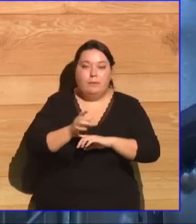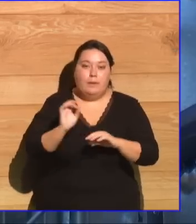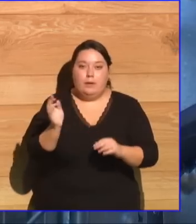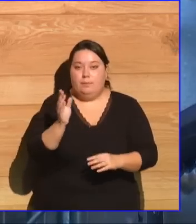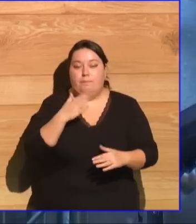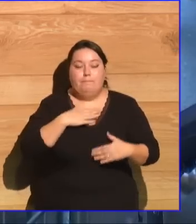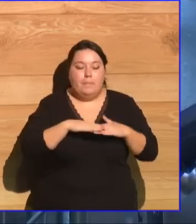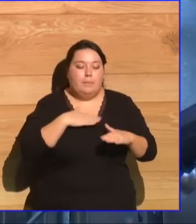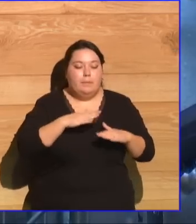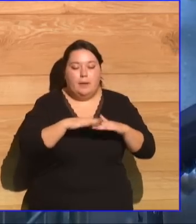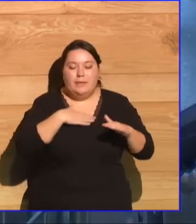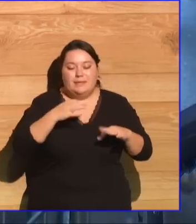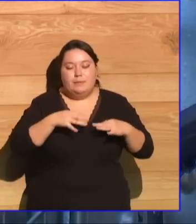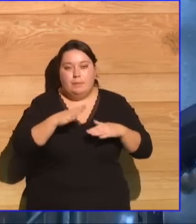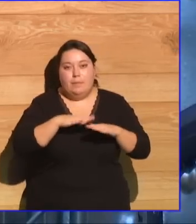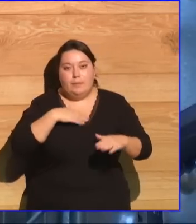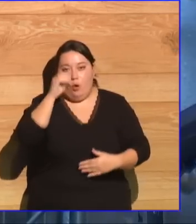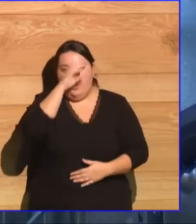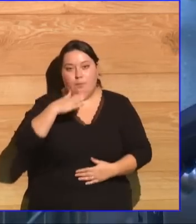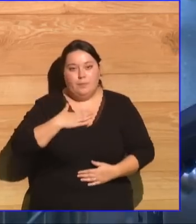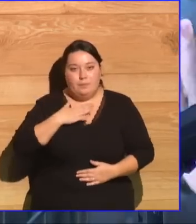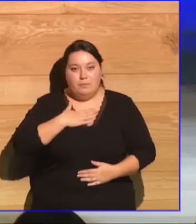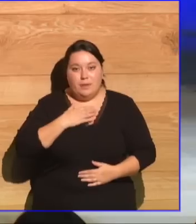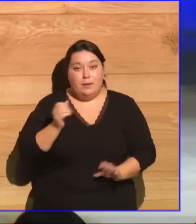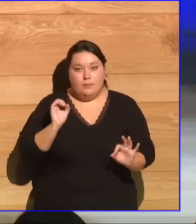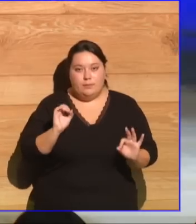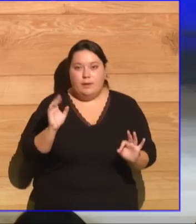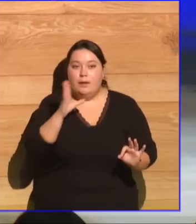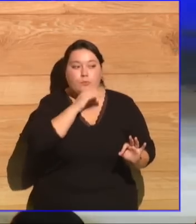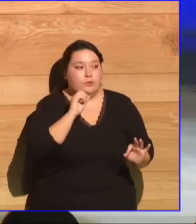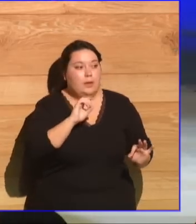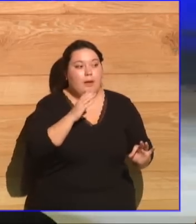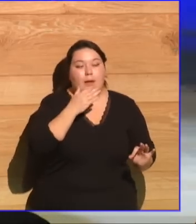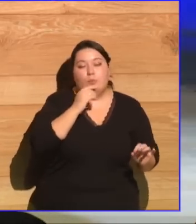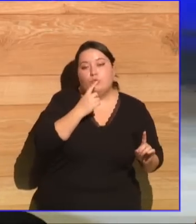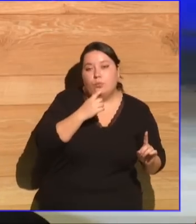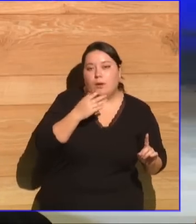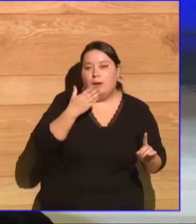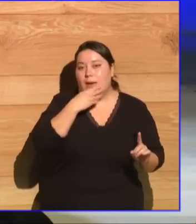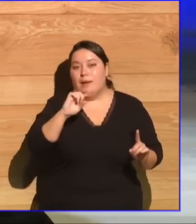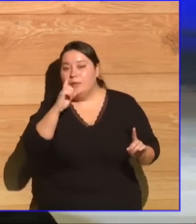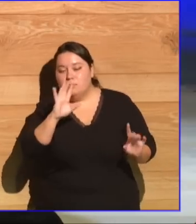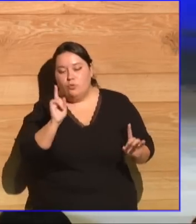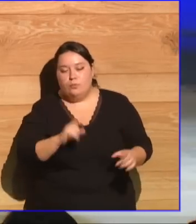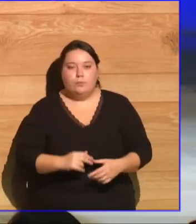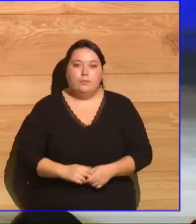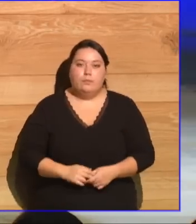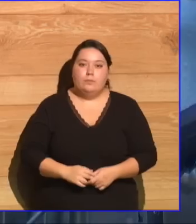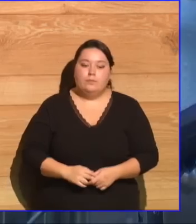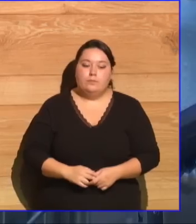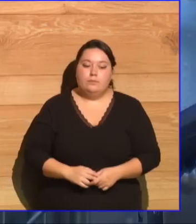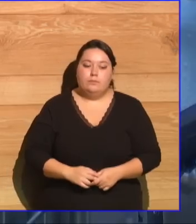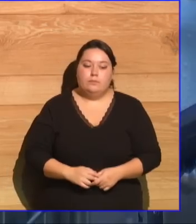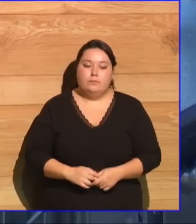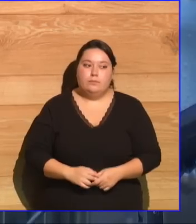para mí, siempre para mí. Y la más hermosa, ¿vale? No una de las más hermosas. Hermosa, ni siquiera es una barbaridad. Es